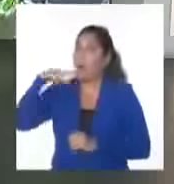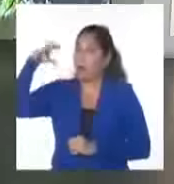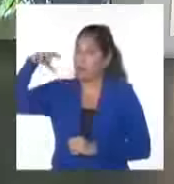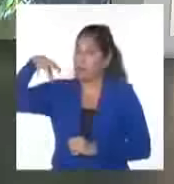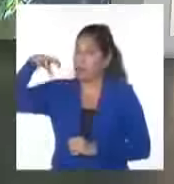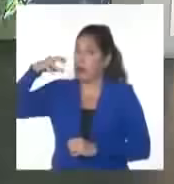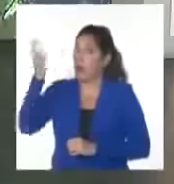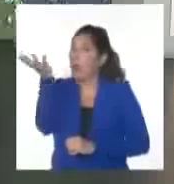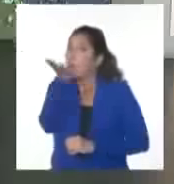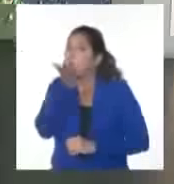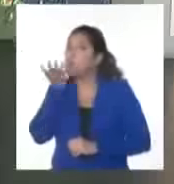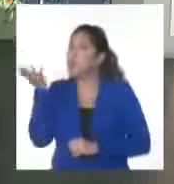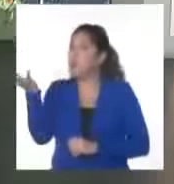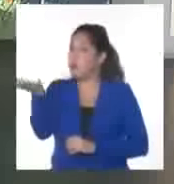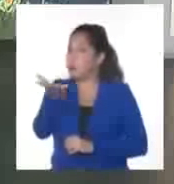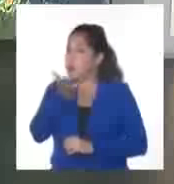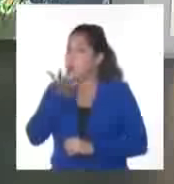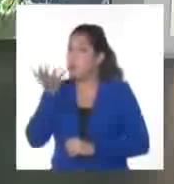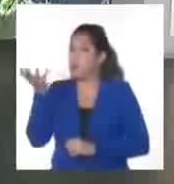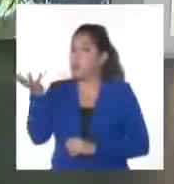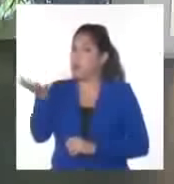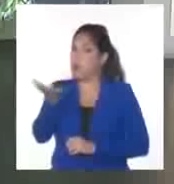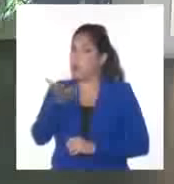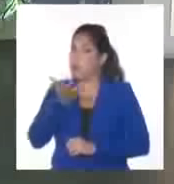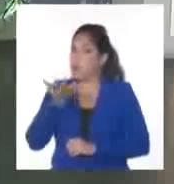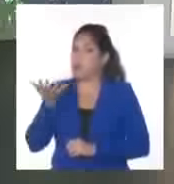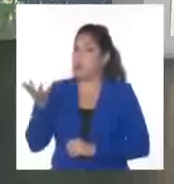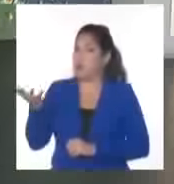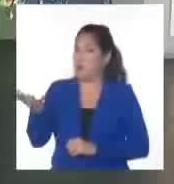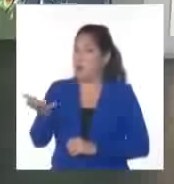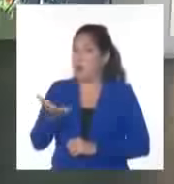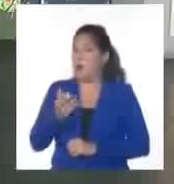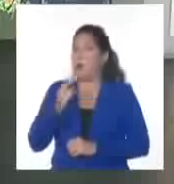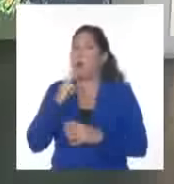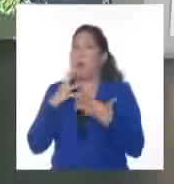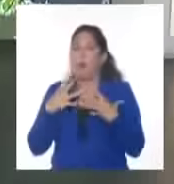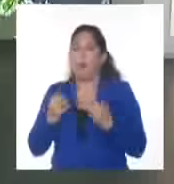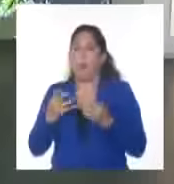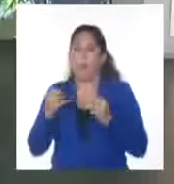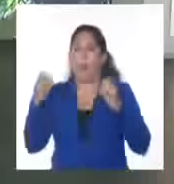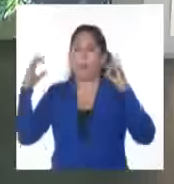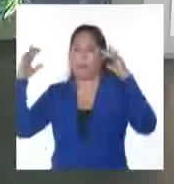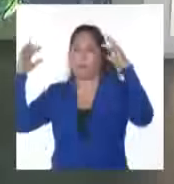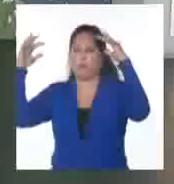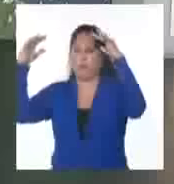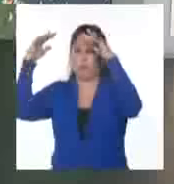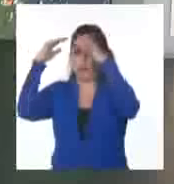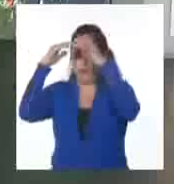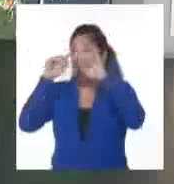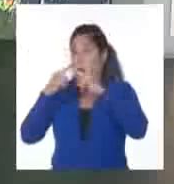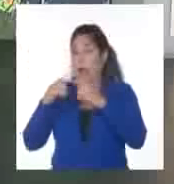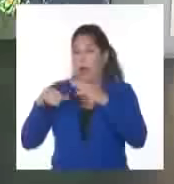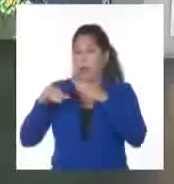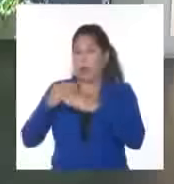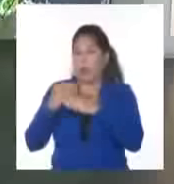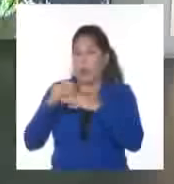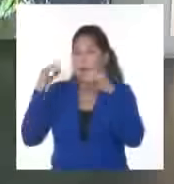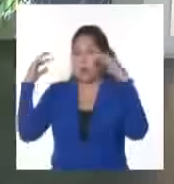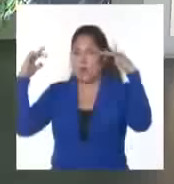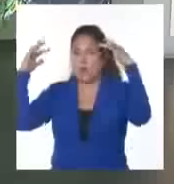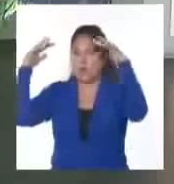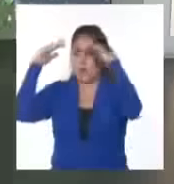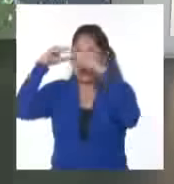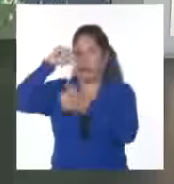vientos superiores que son débiles. En definitiva, hay mucha humedad también, porque ha estado varios días nublado toda la zona del